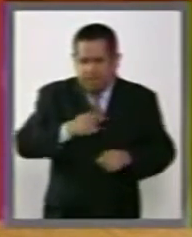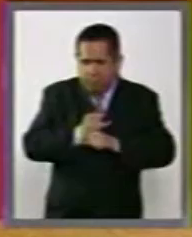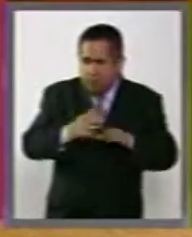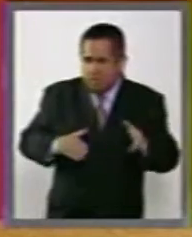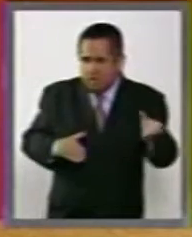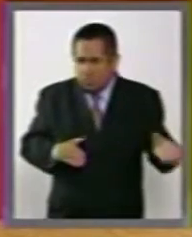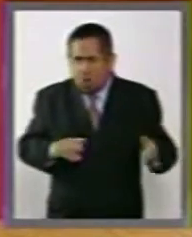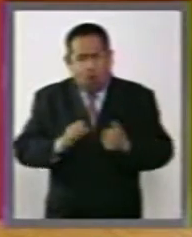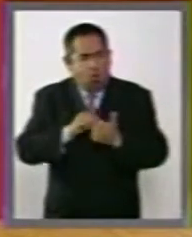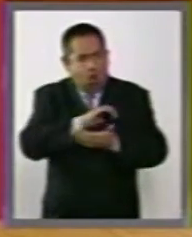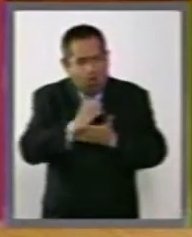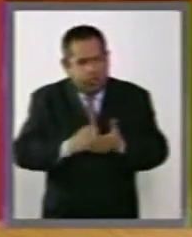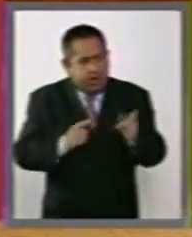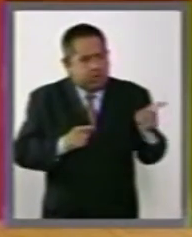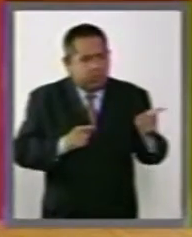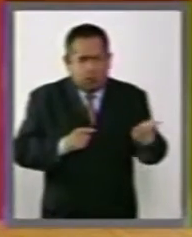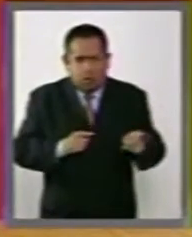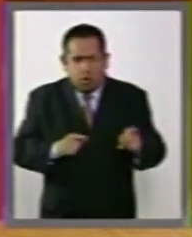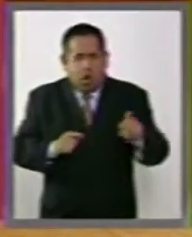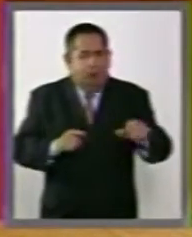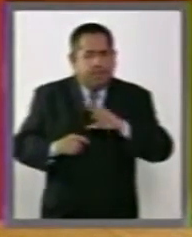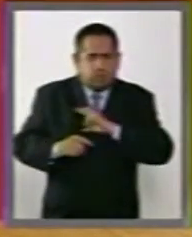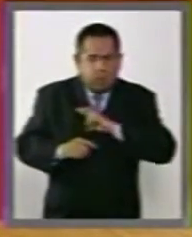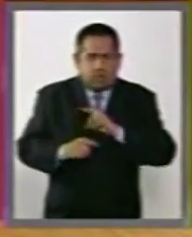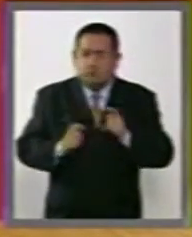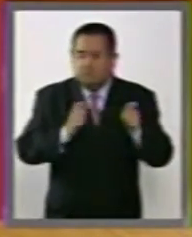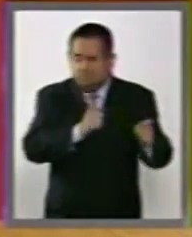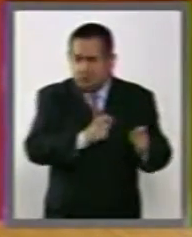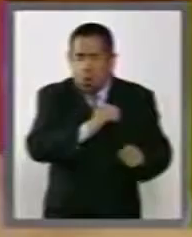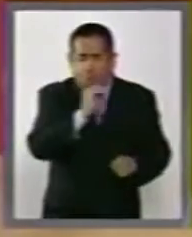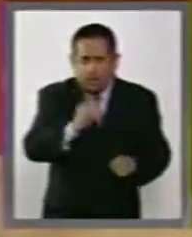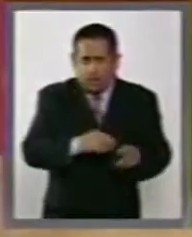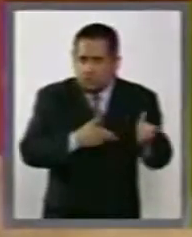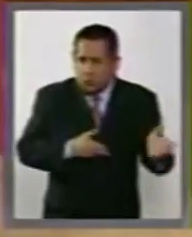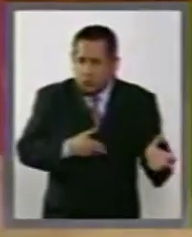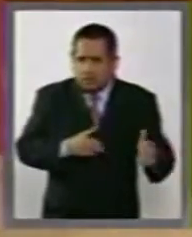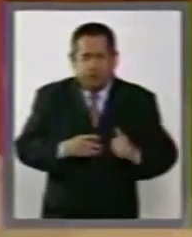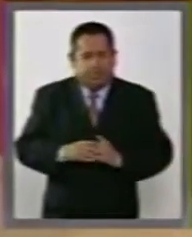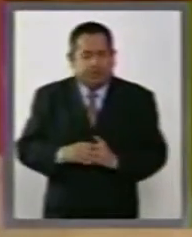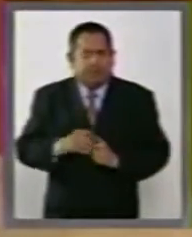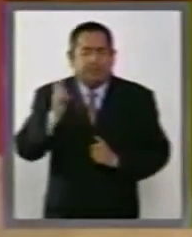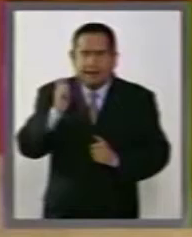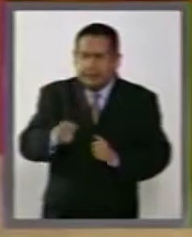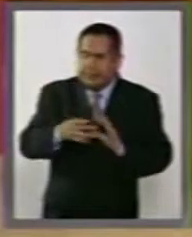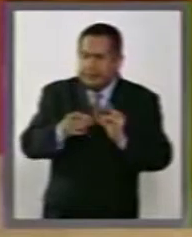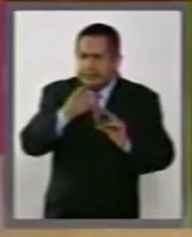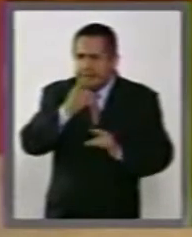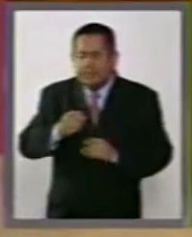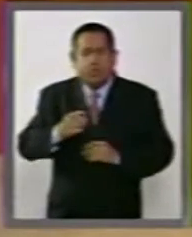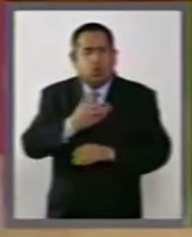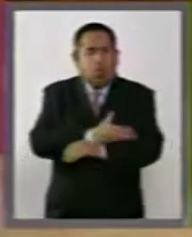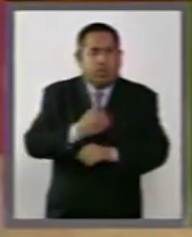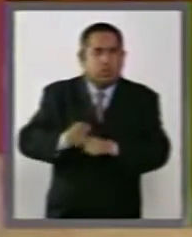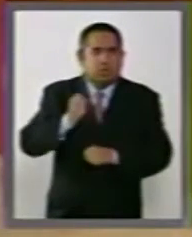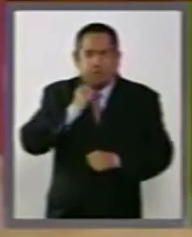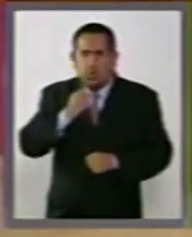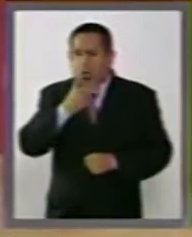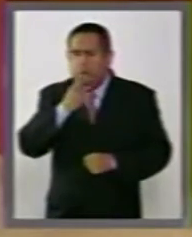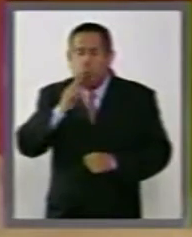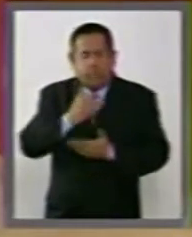través de contratos conectas a particulares. Es decir, compañeros senadores, compañeras